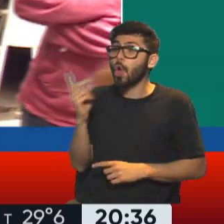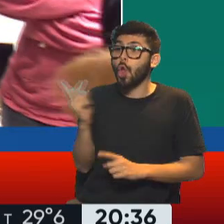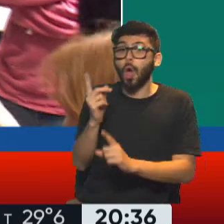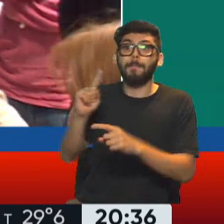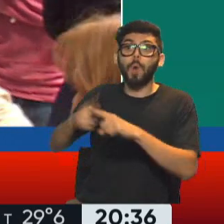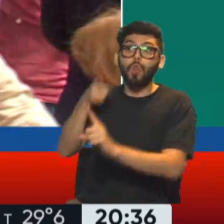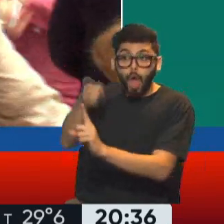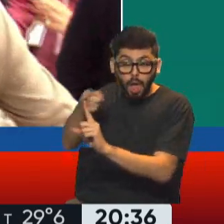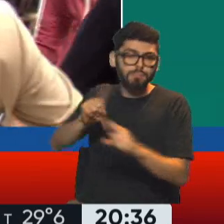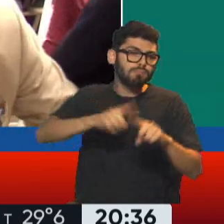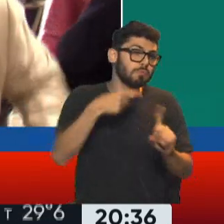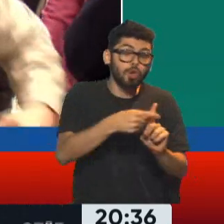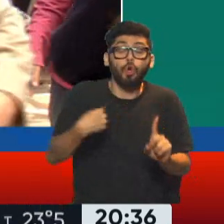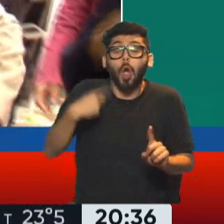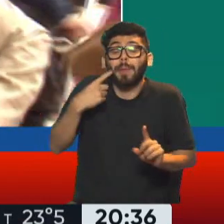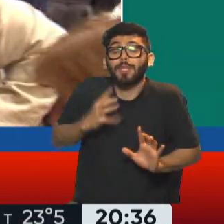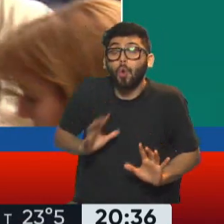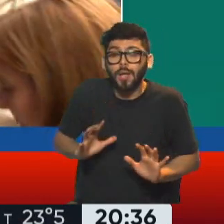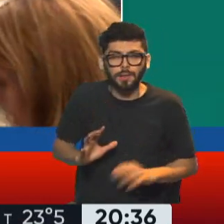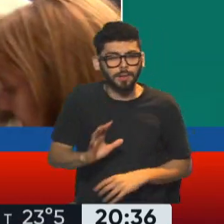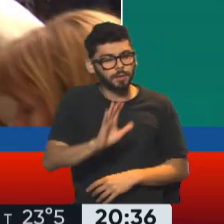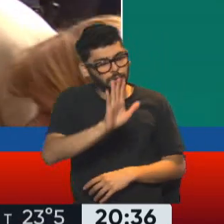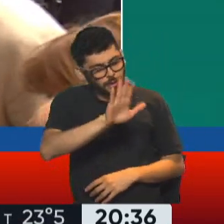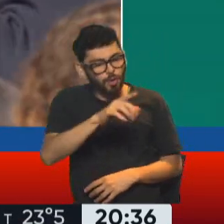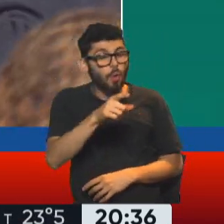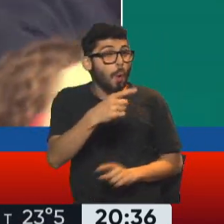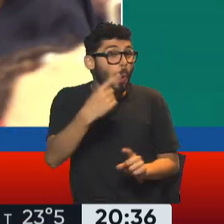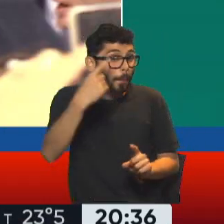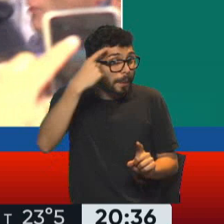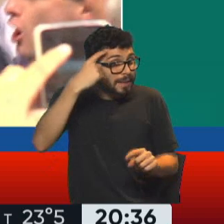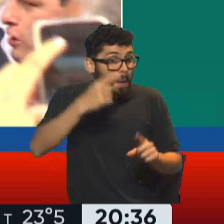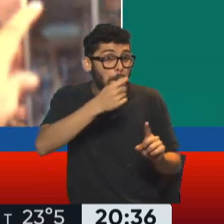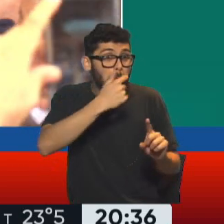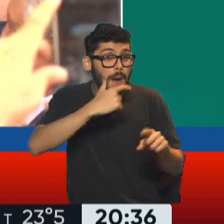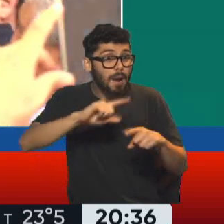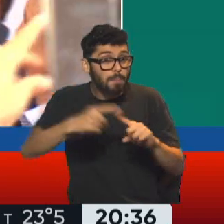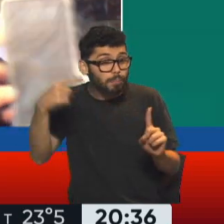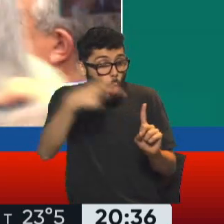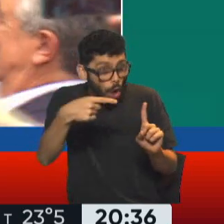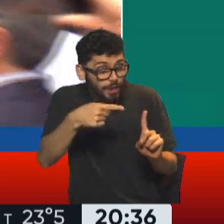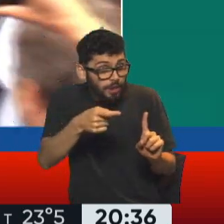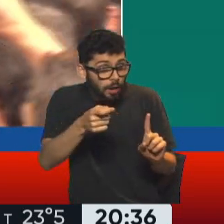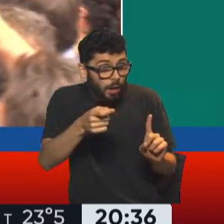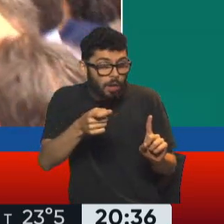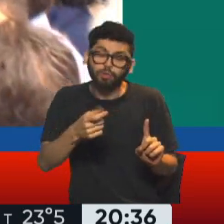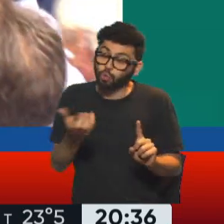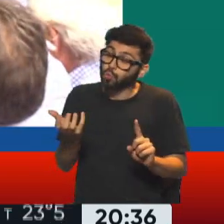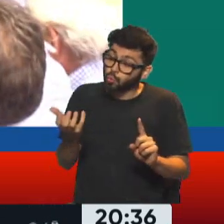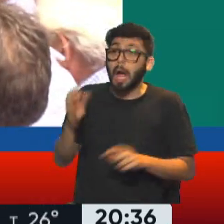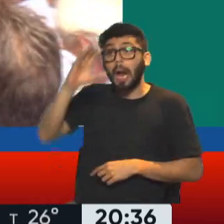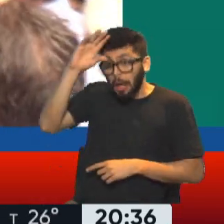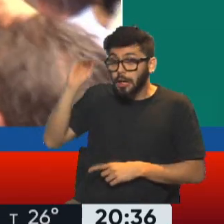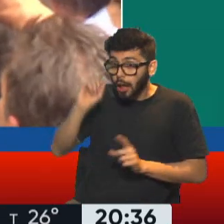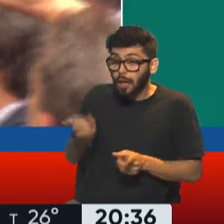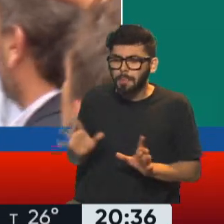persecución política. ¿Sí? Ese es mi pensamiento. ¿Vos pensás que Macri sufre persecución política? Sí. ¿Por y qué? Cristina también